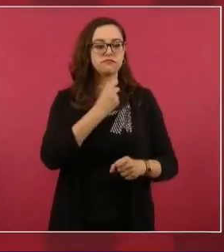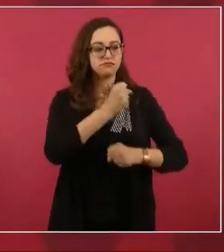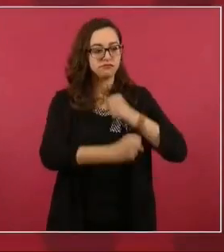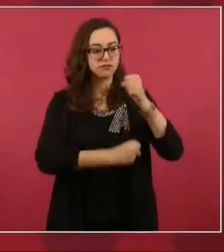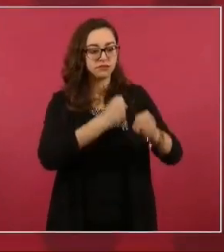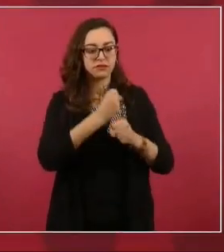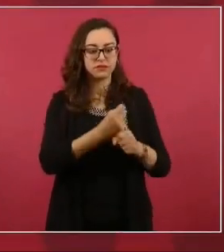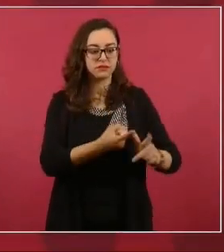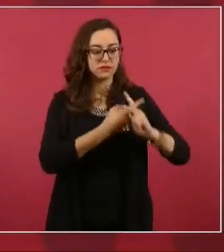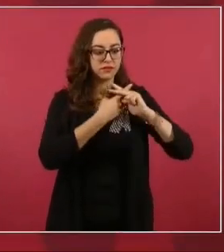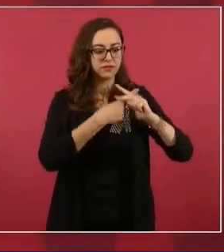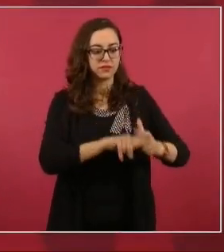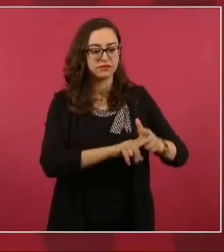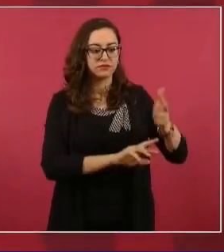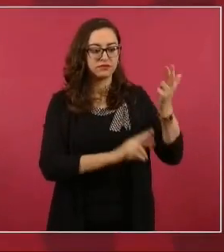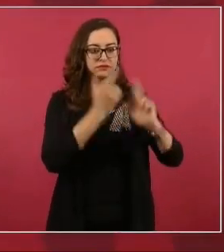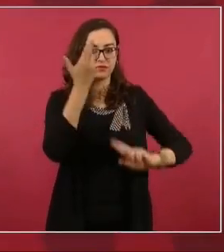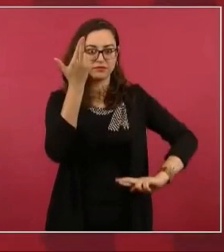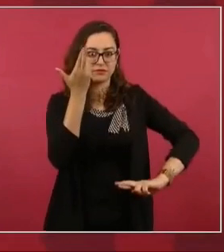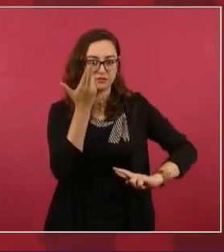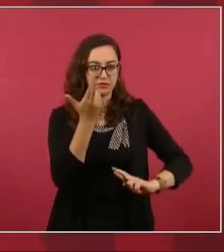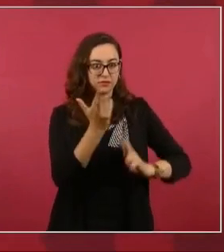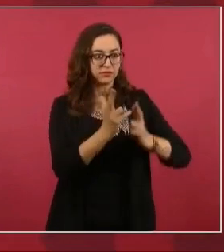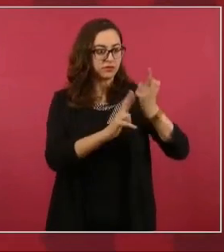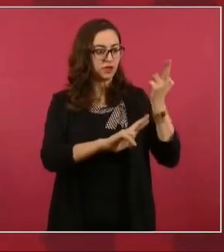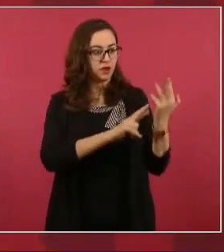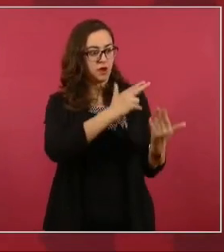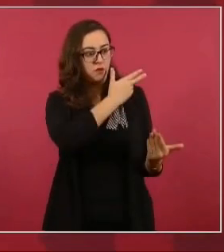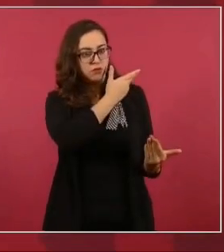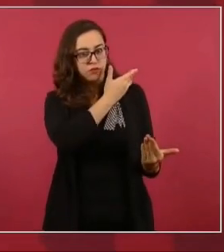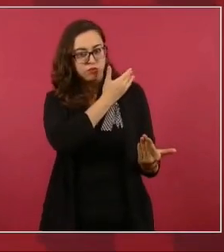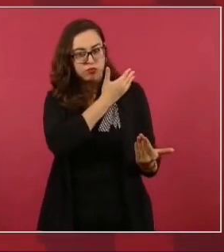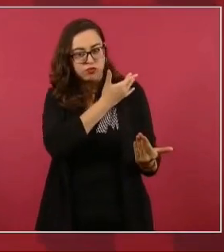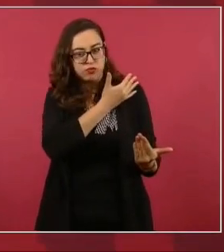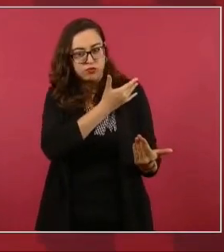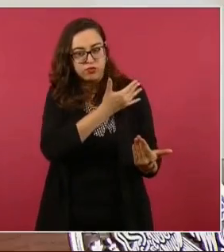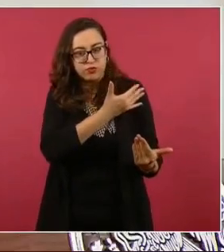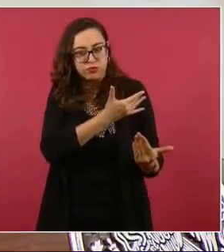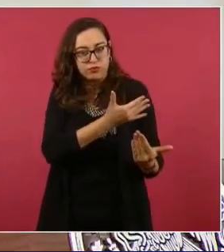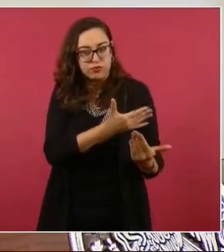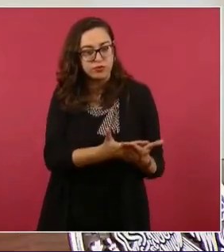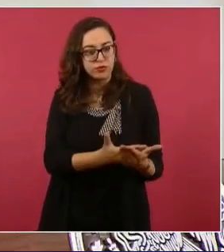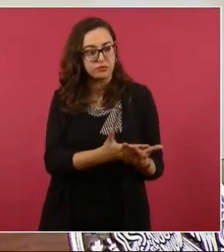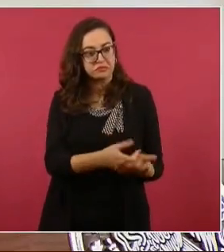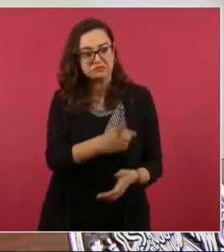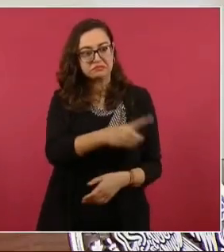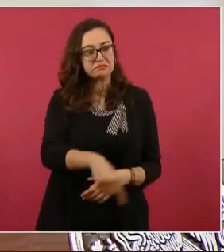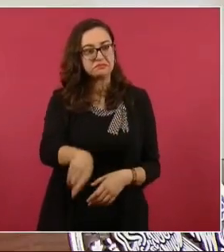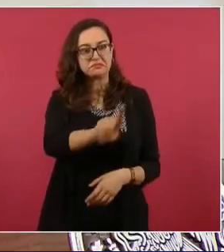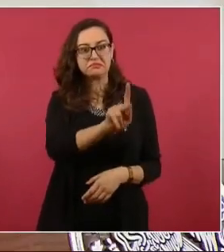Revolución Mexicana es el movimiento social más profundo que ha habido